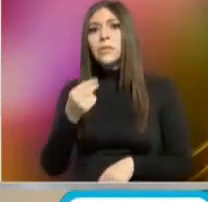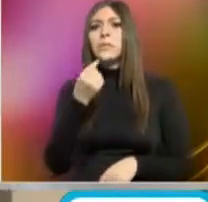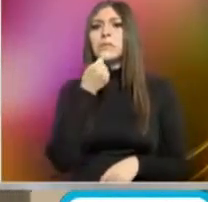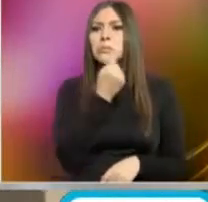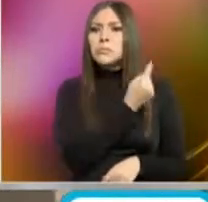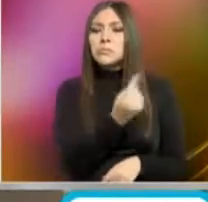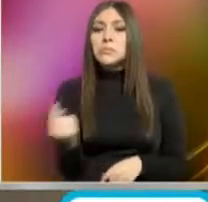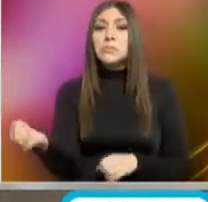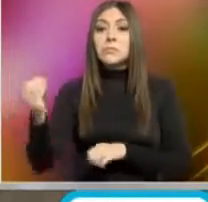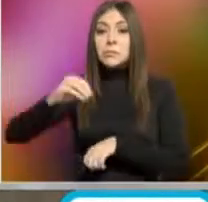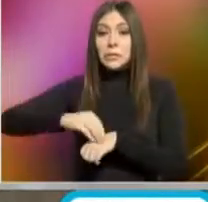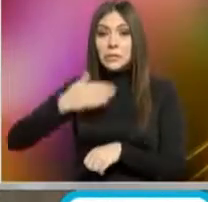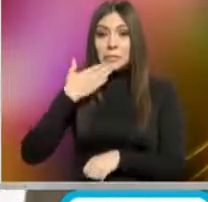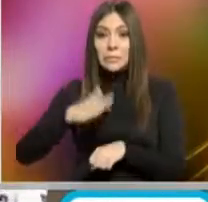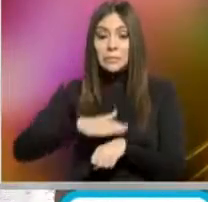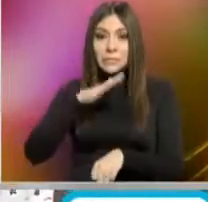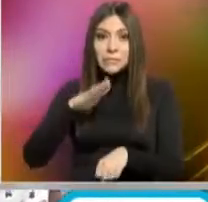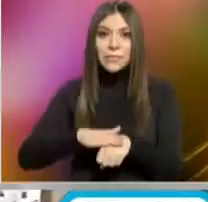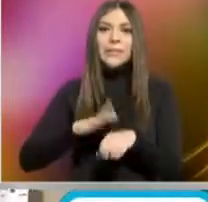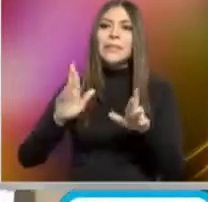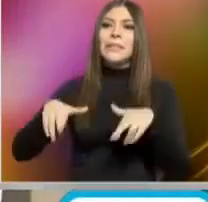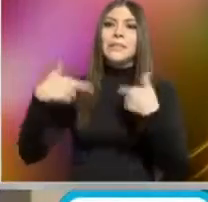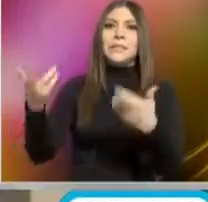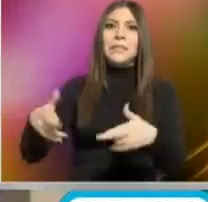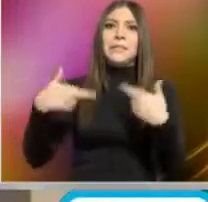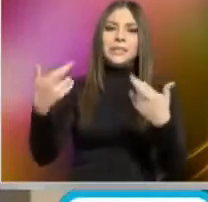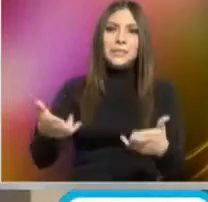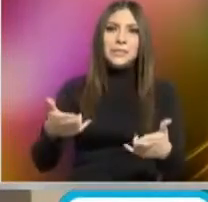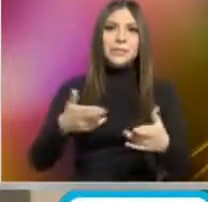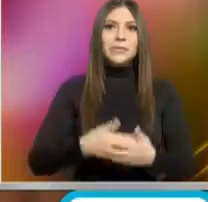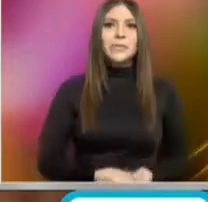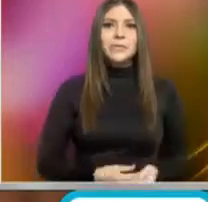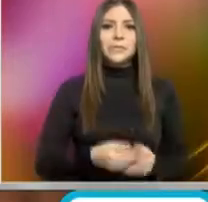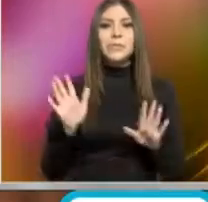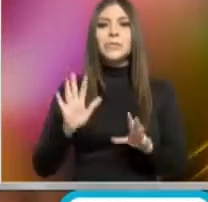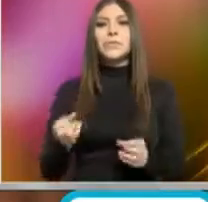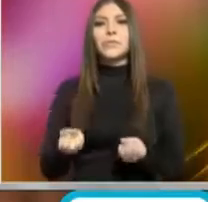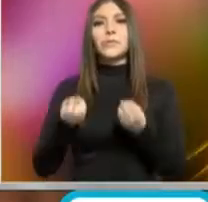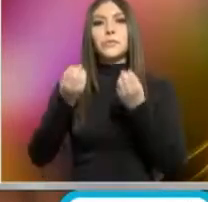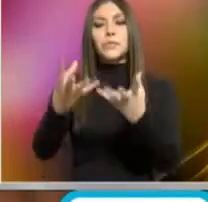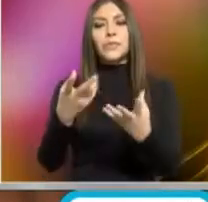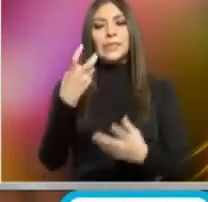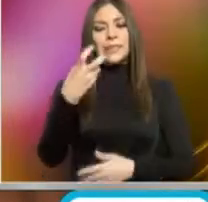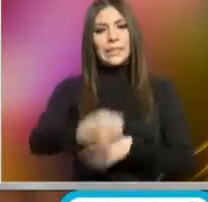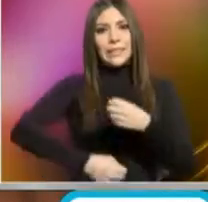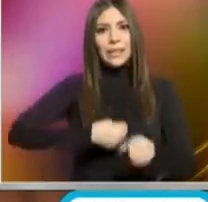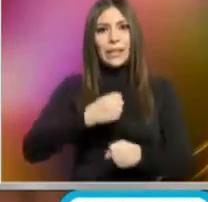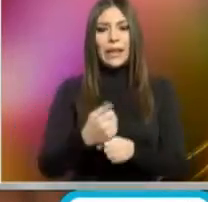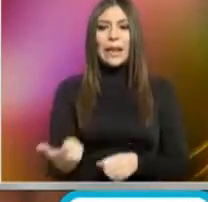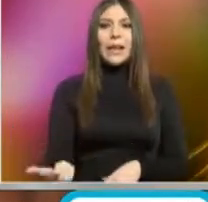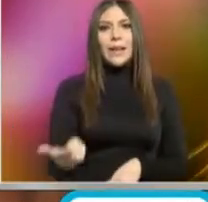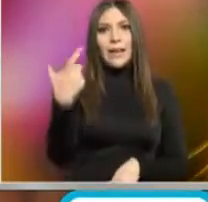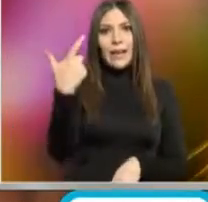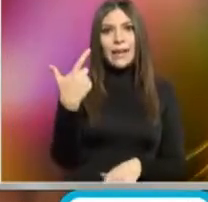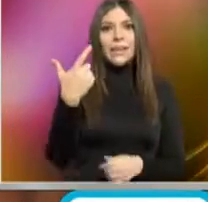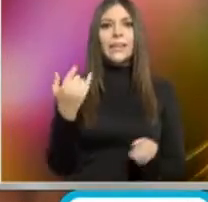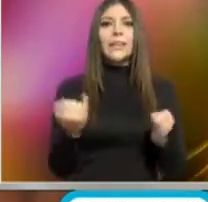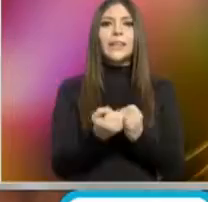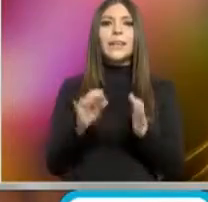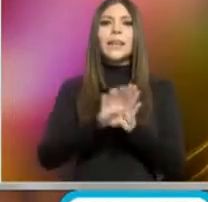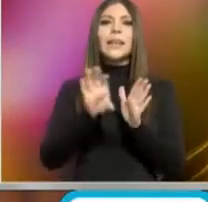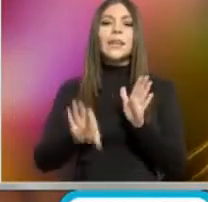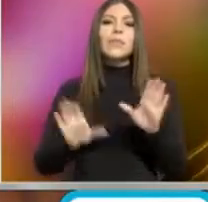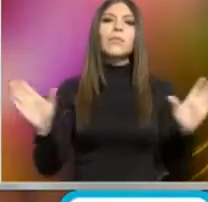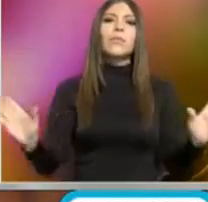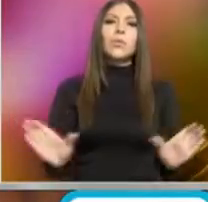portaron bien recibieron grandes regalos, grandes Así es. recompensas por Sí, este año, así muy es. caras, como son las tablets,